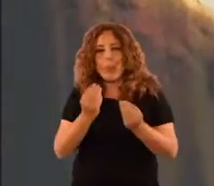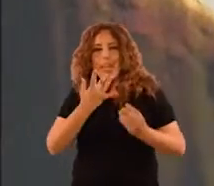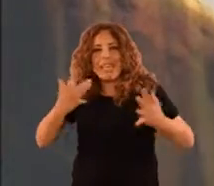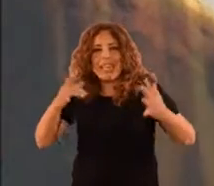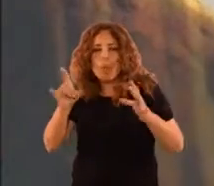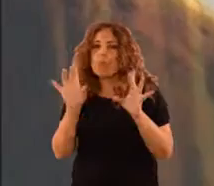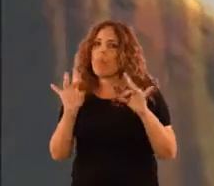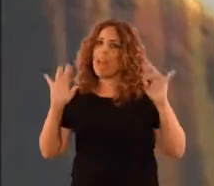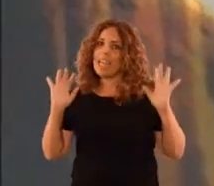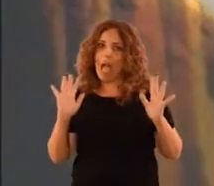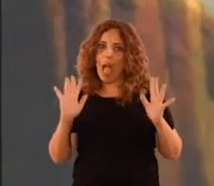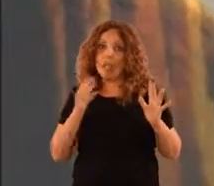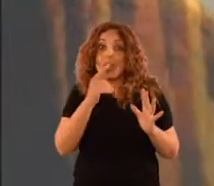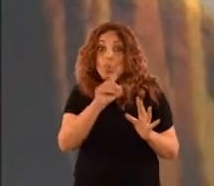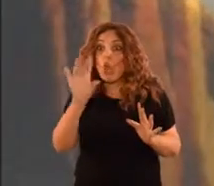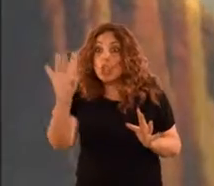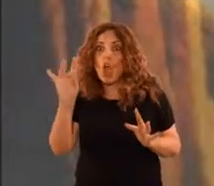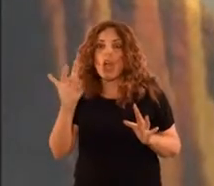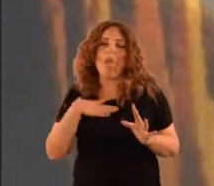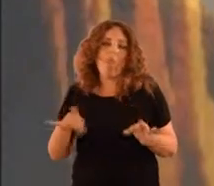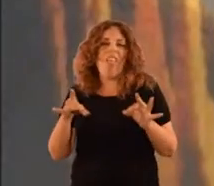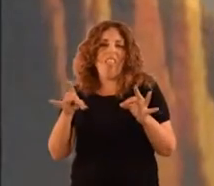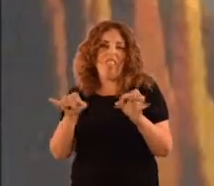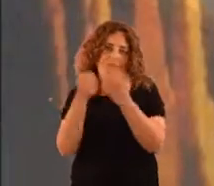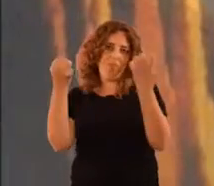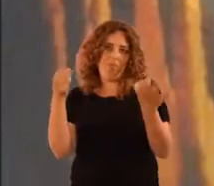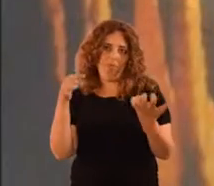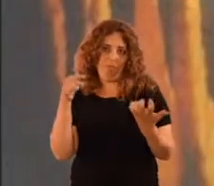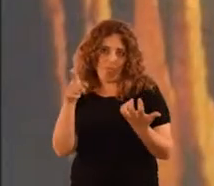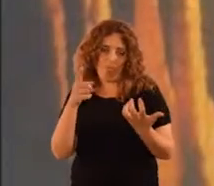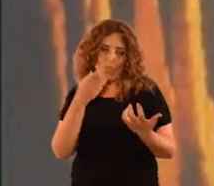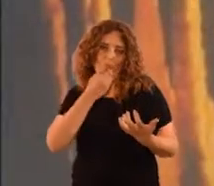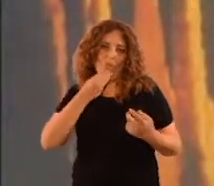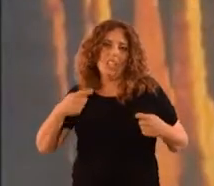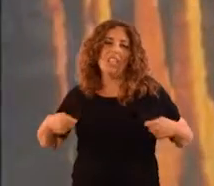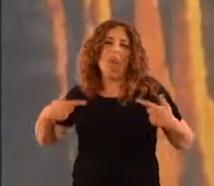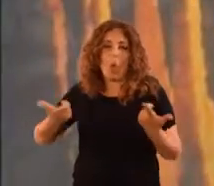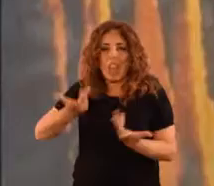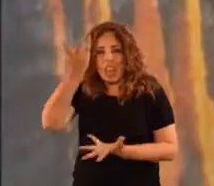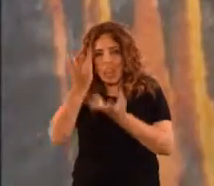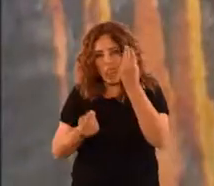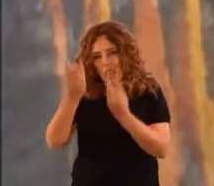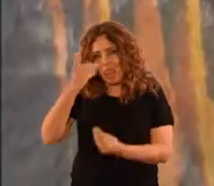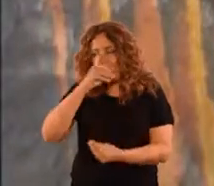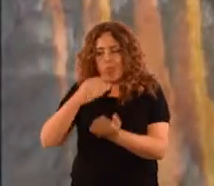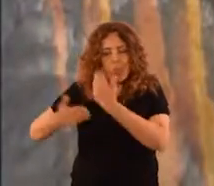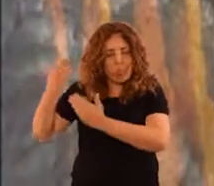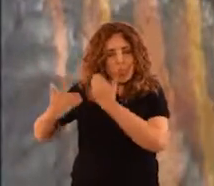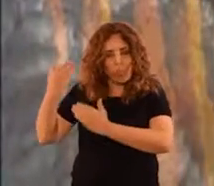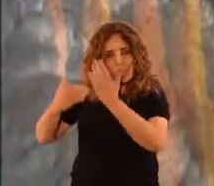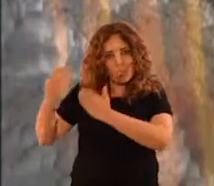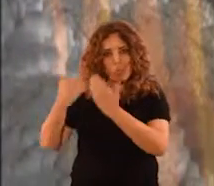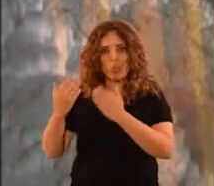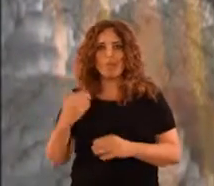cristalinas son extremadamente frágiles. Solo con tocarlas podrías destruir algo que la naturaleza ha tardado en